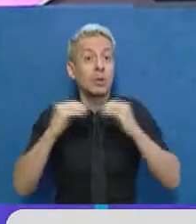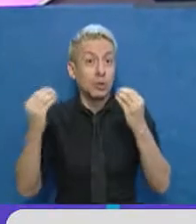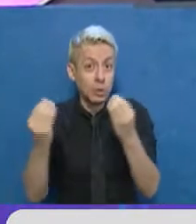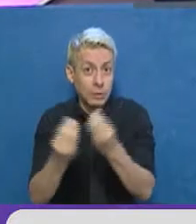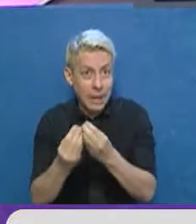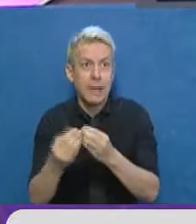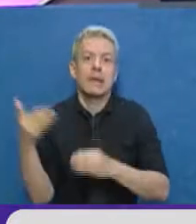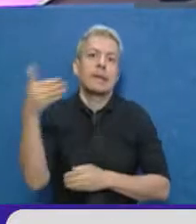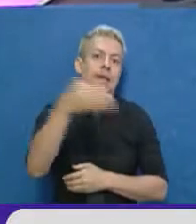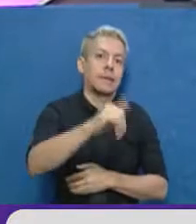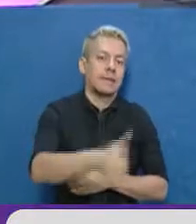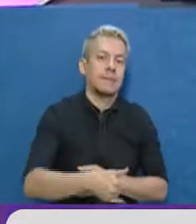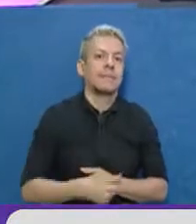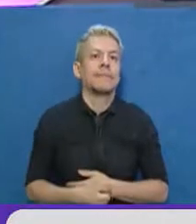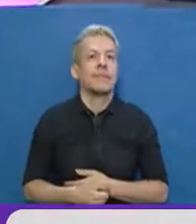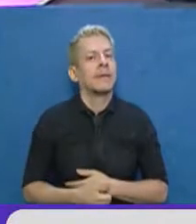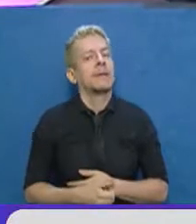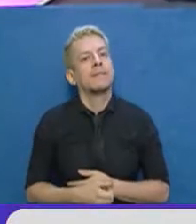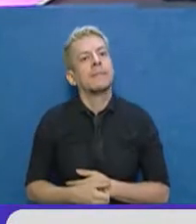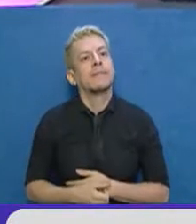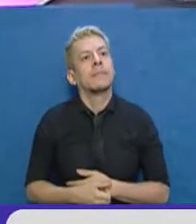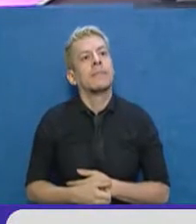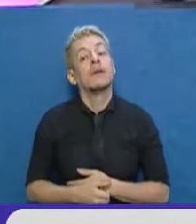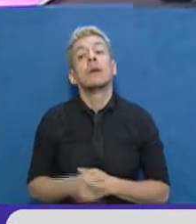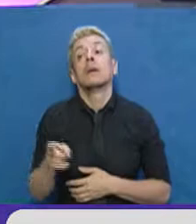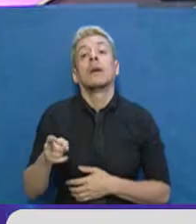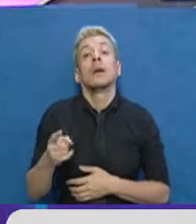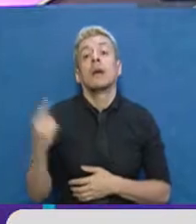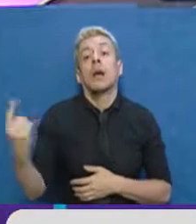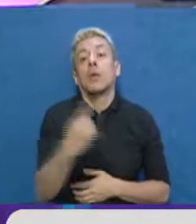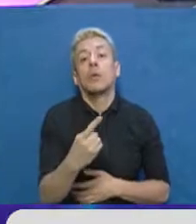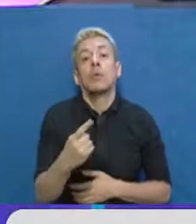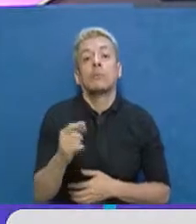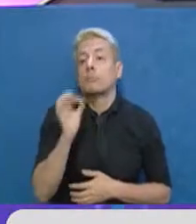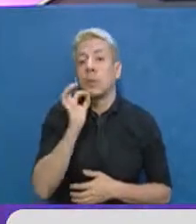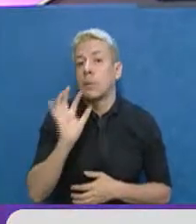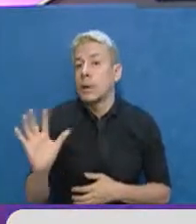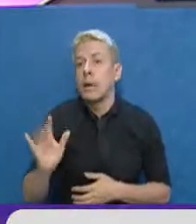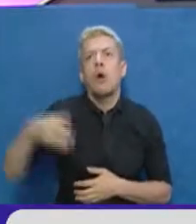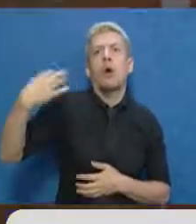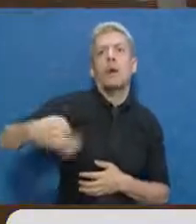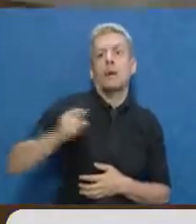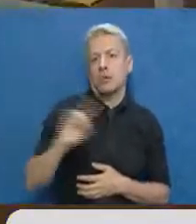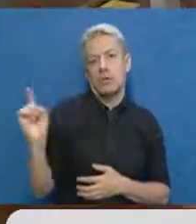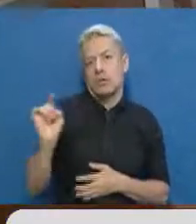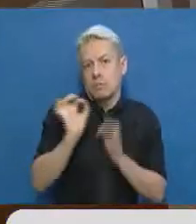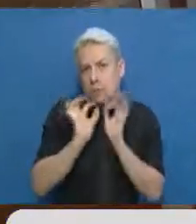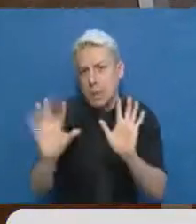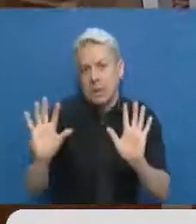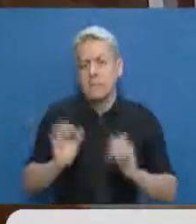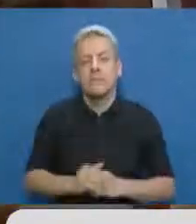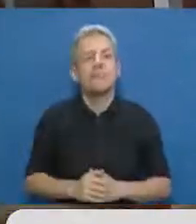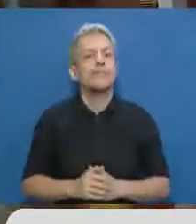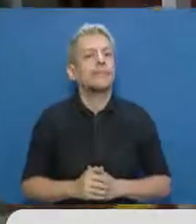esta experiencia, pese a que se había anticipado que iba a ser voluntario, aquellos que quisieran hacerlo. ¿Por qué, Seba? ¿Lo van a hacer rotativo?